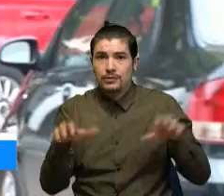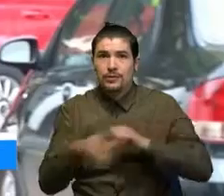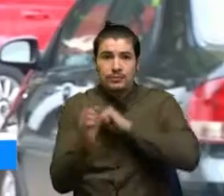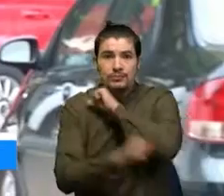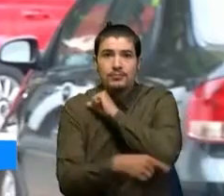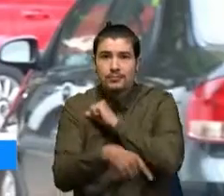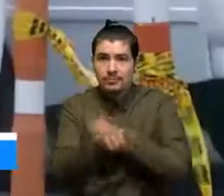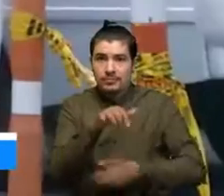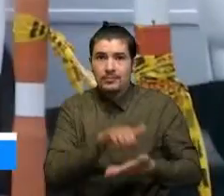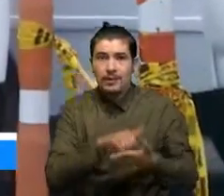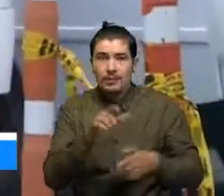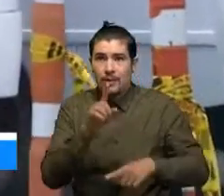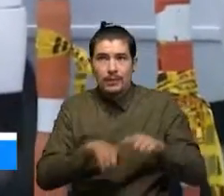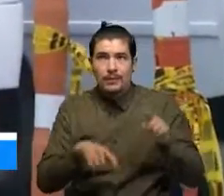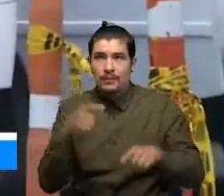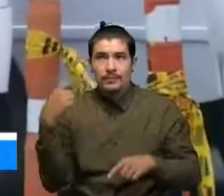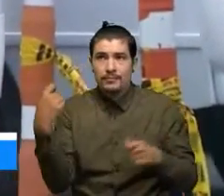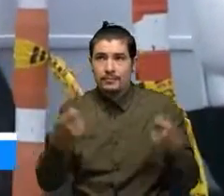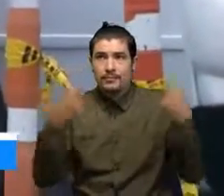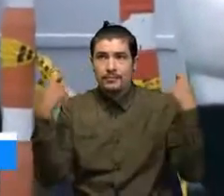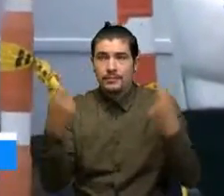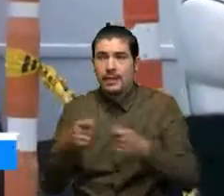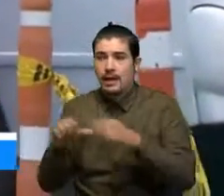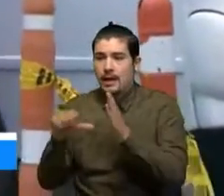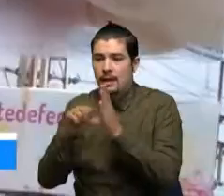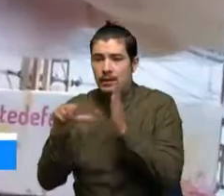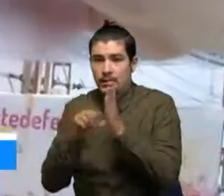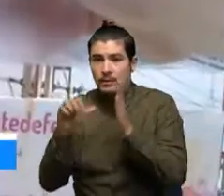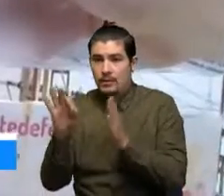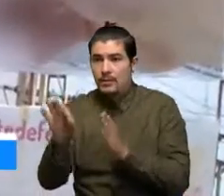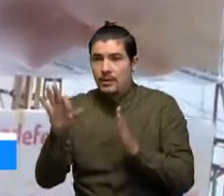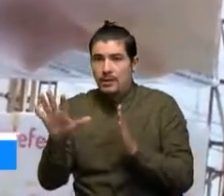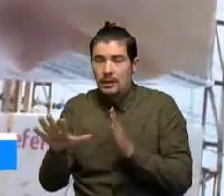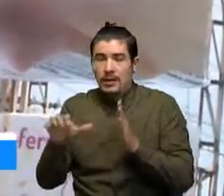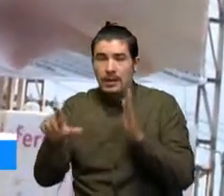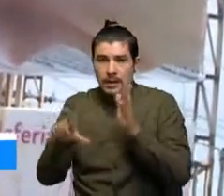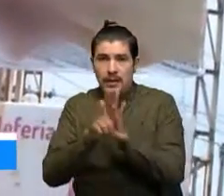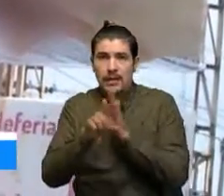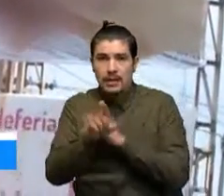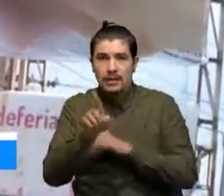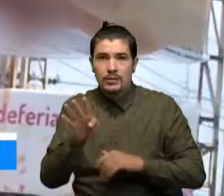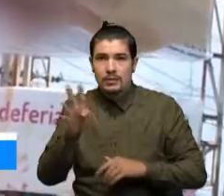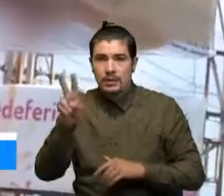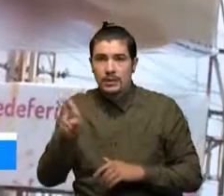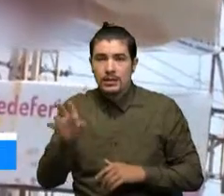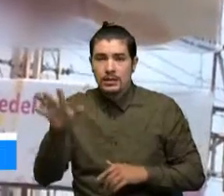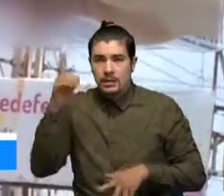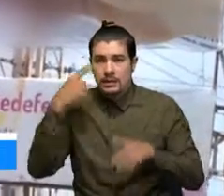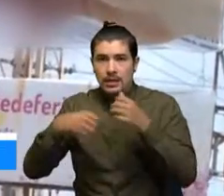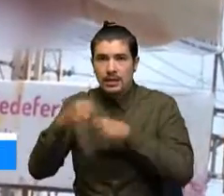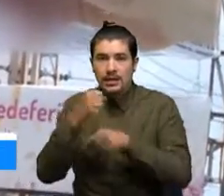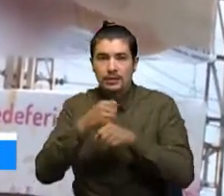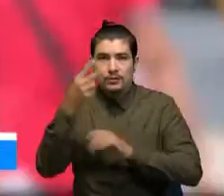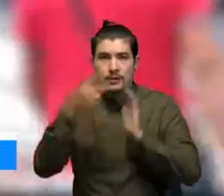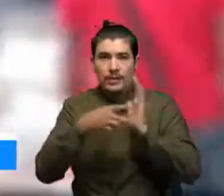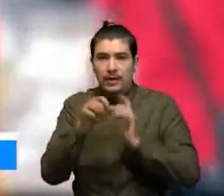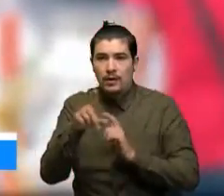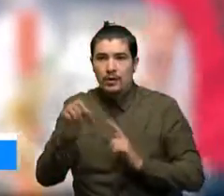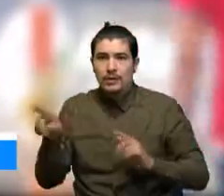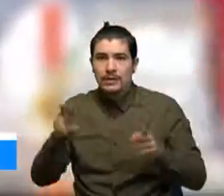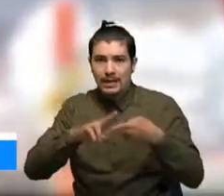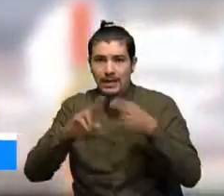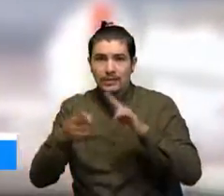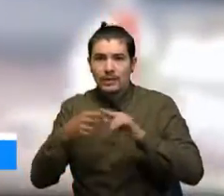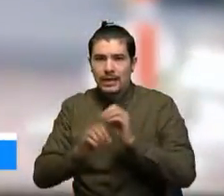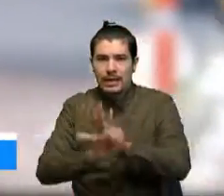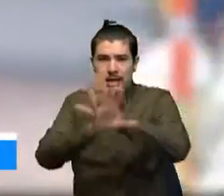situación. Pese a que el artículo 35 de la Ley 1475 del 2011 es claro respecto a los plazos